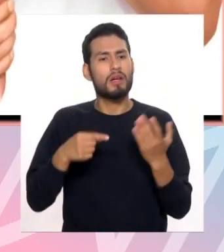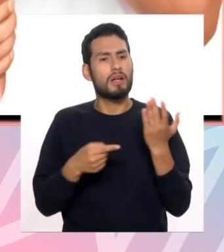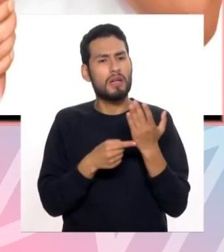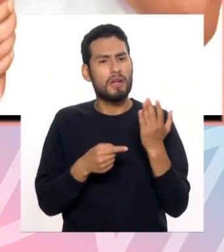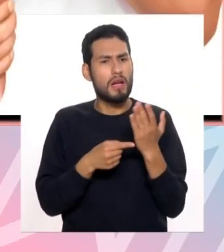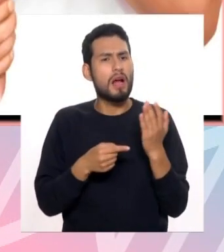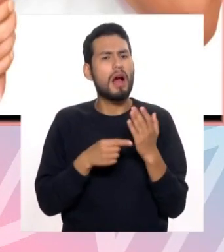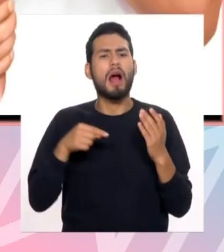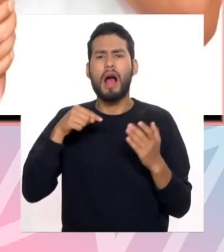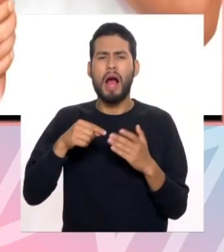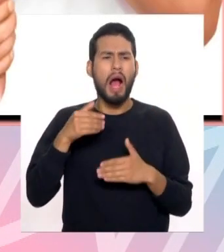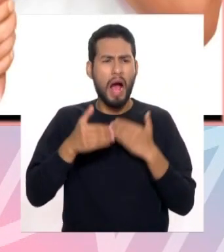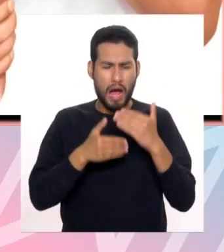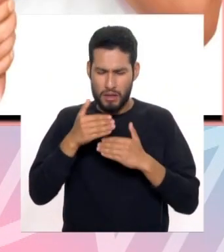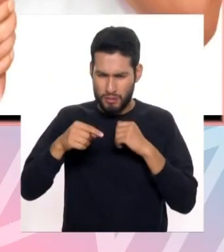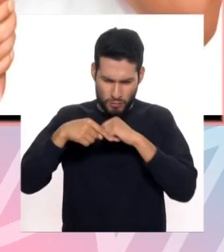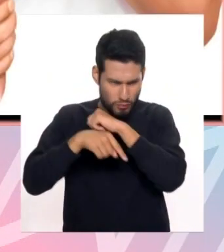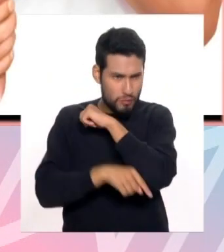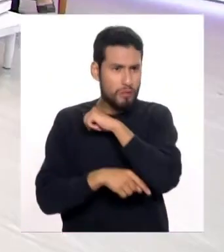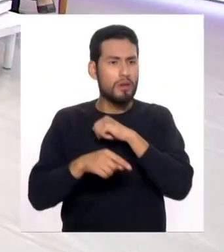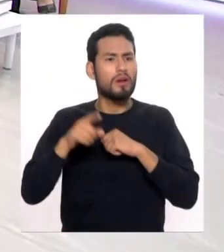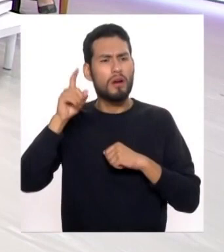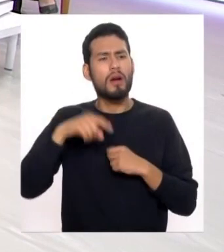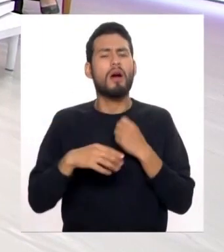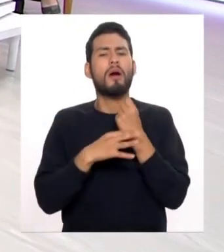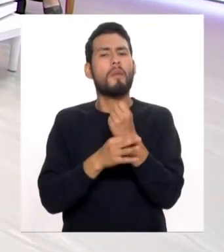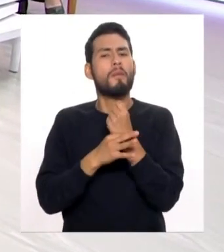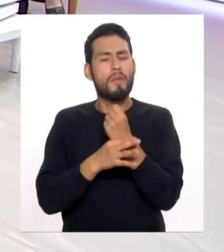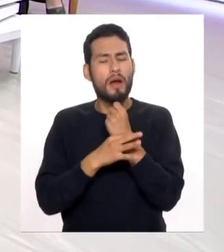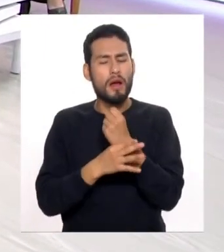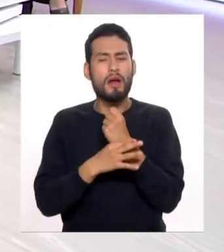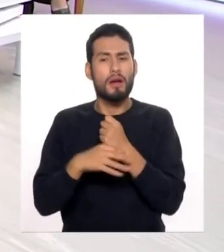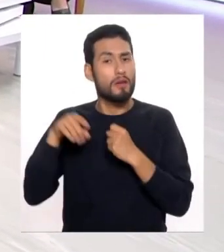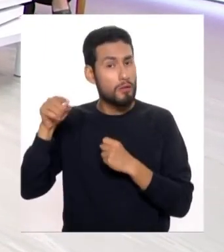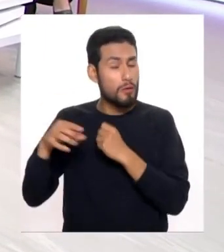de avanzada, se necesita personal médico